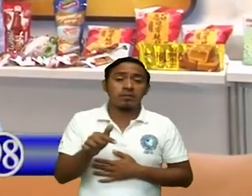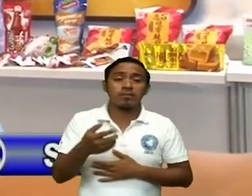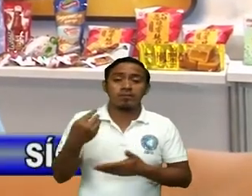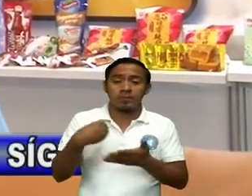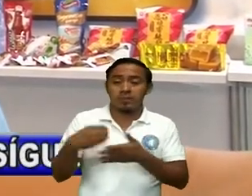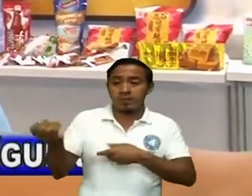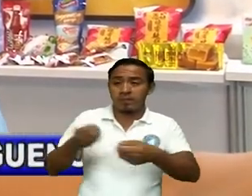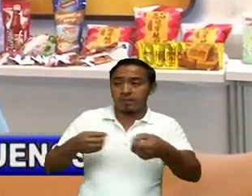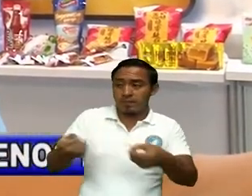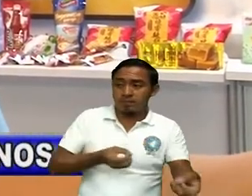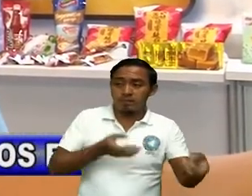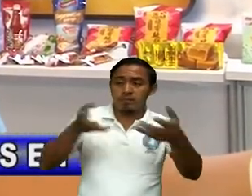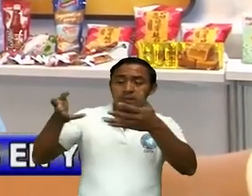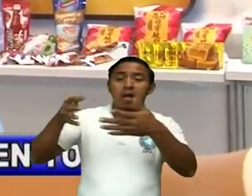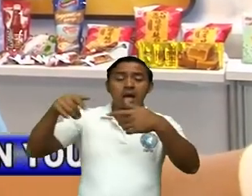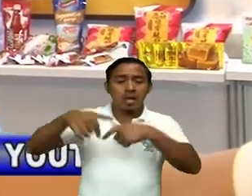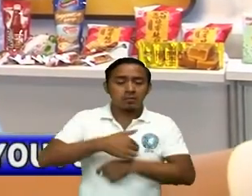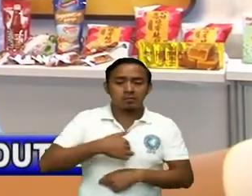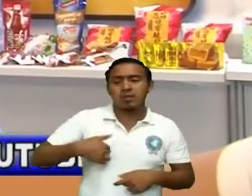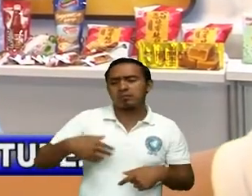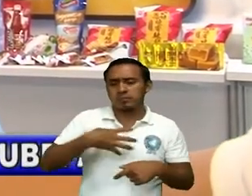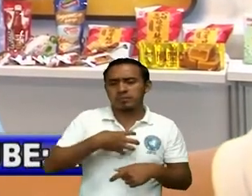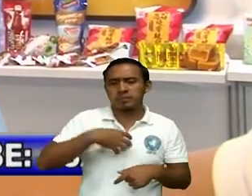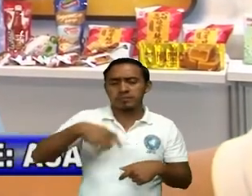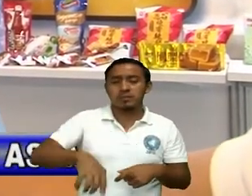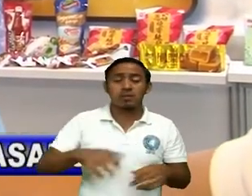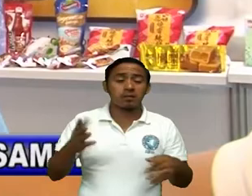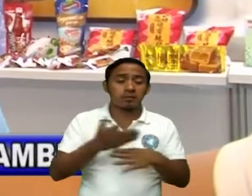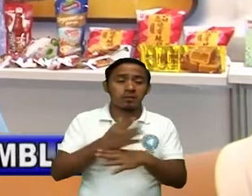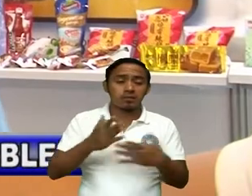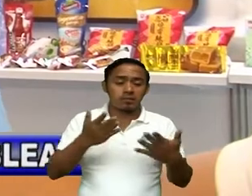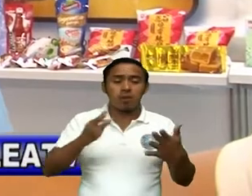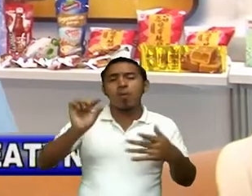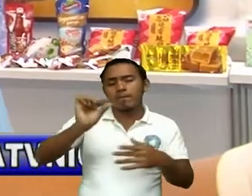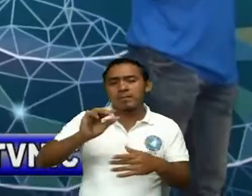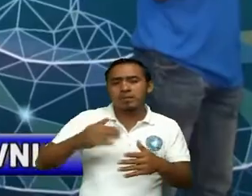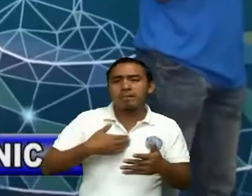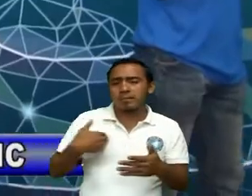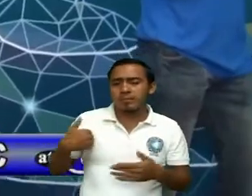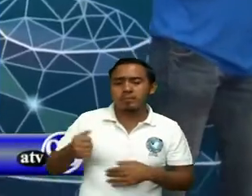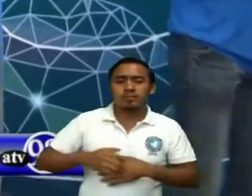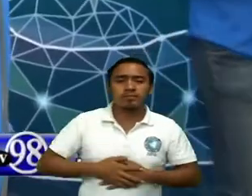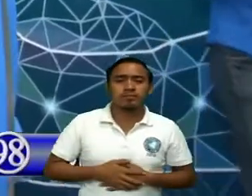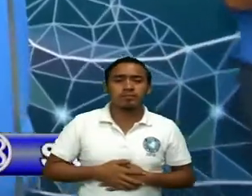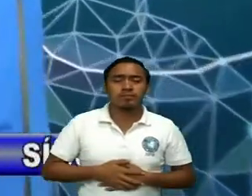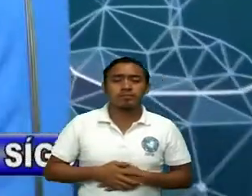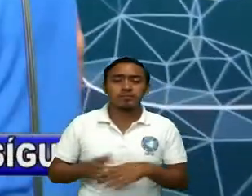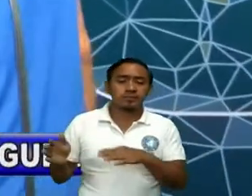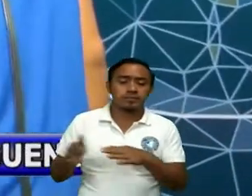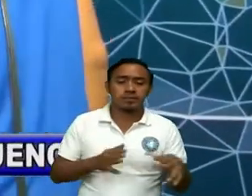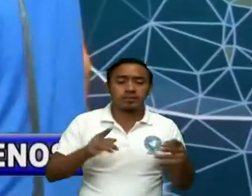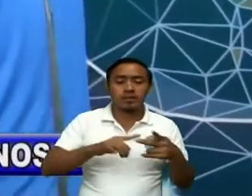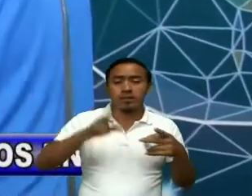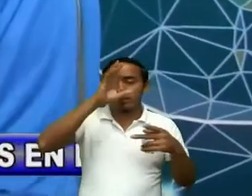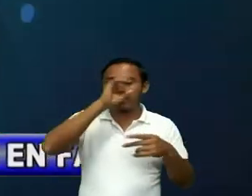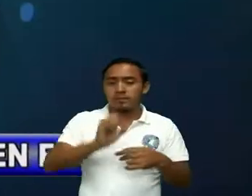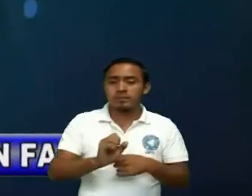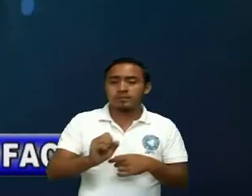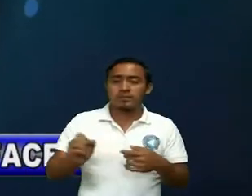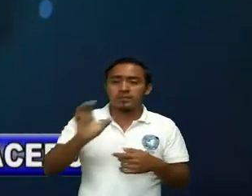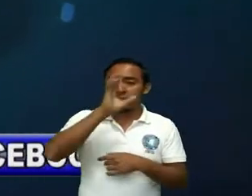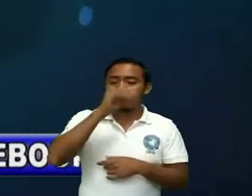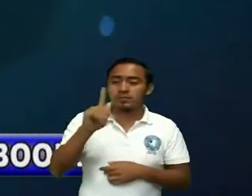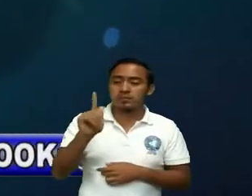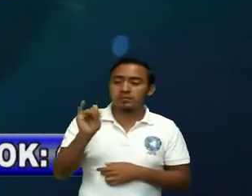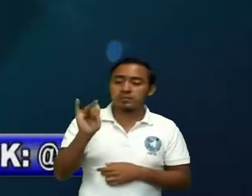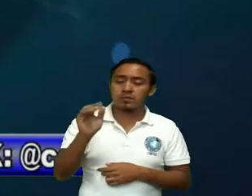exportan, entonces la idea es que lo produzcan acá para que a los comparables salga un poco más favorable. Por parte de la Embajada de Taiwán había